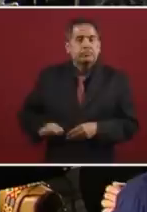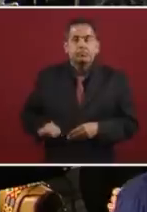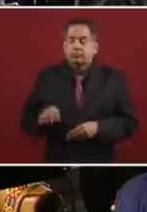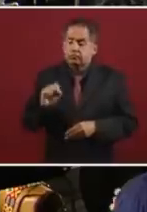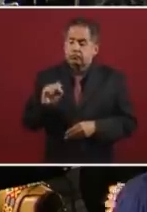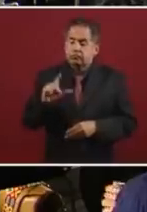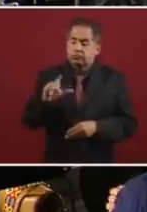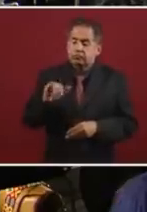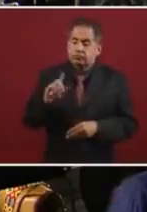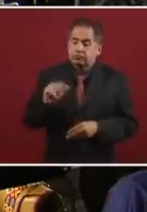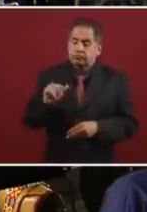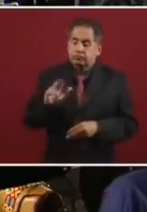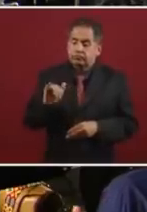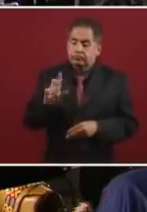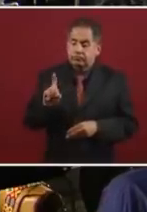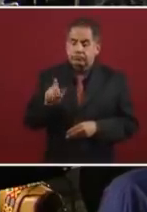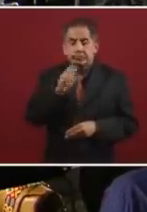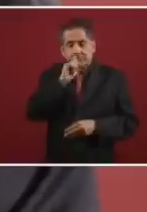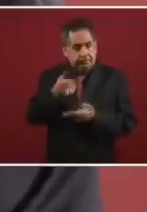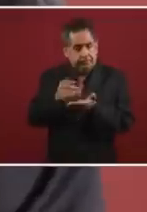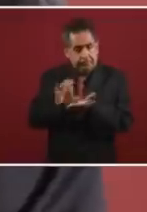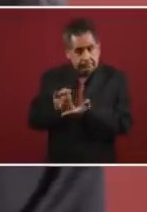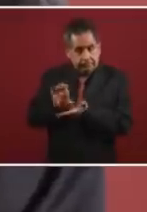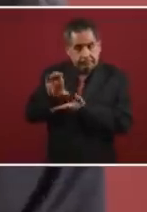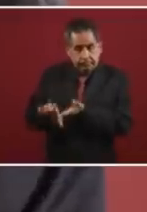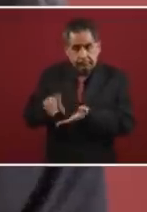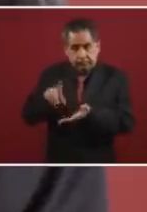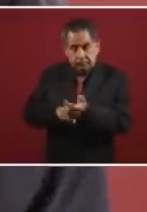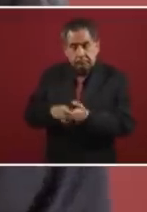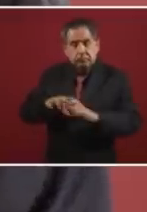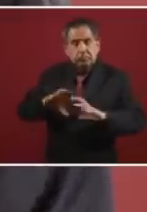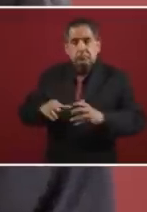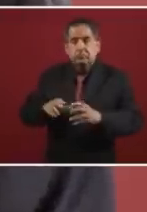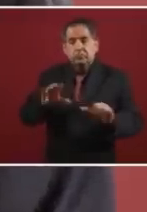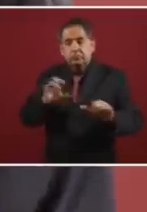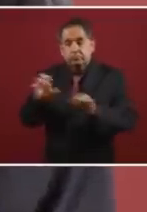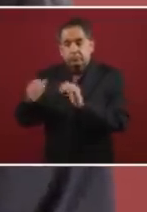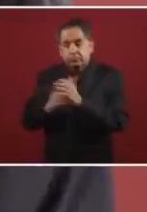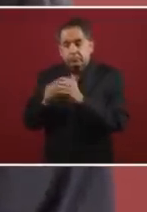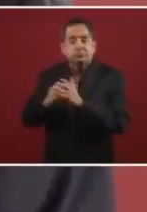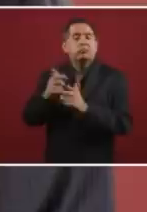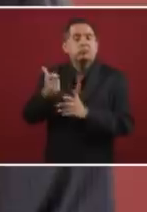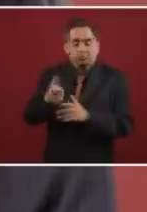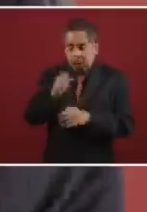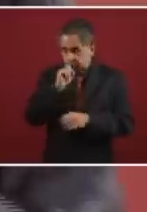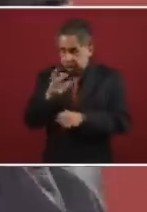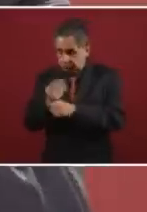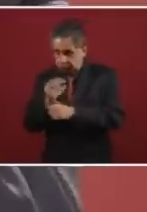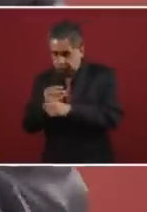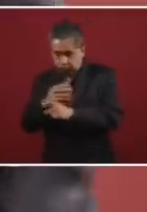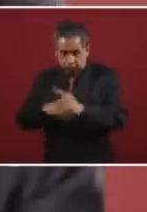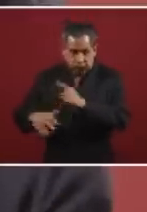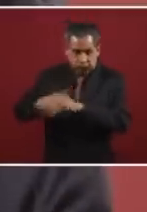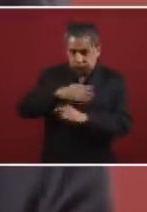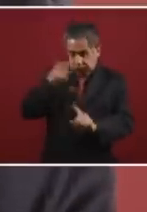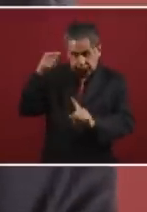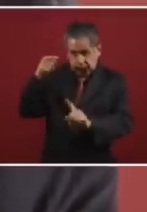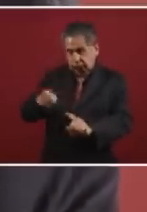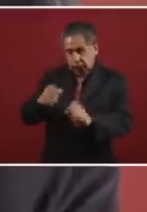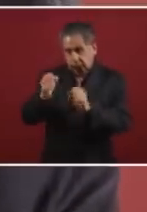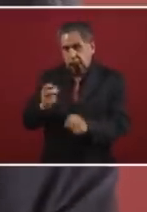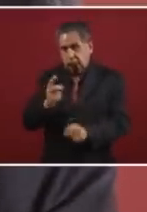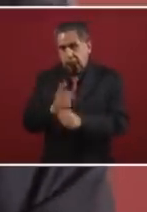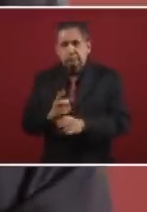es una inversión también de alrededor de 600 millones de pesos con ese propósito